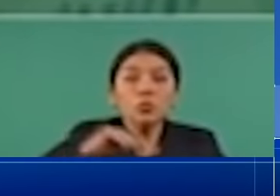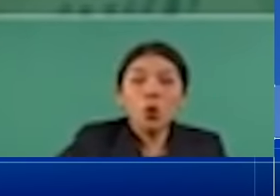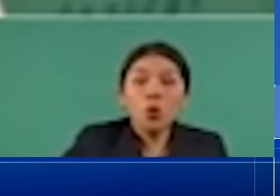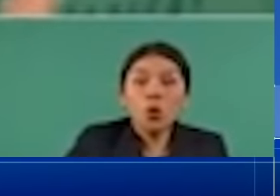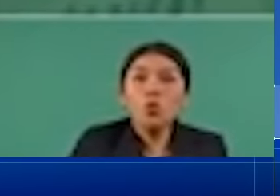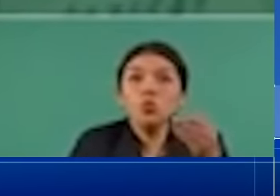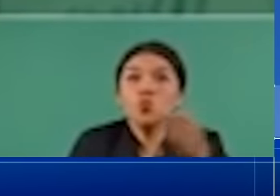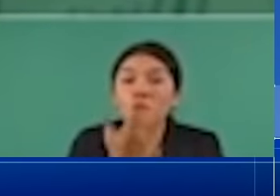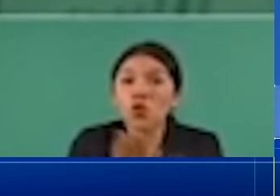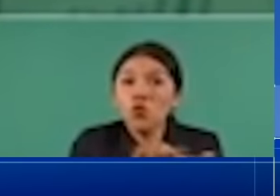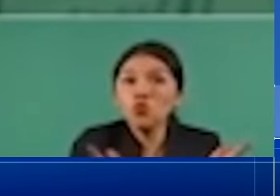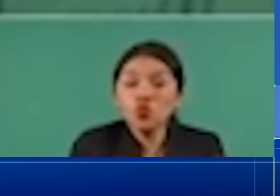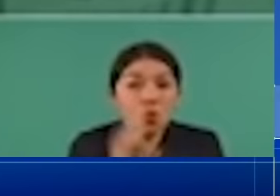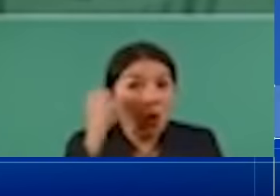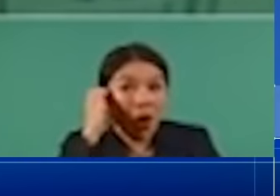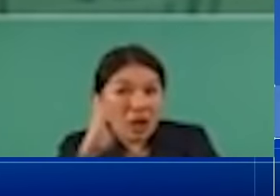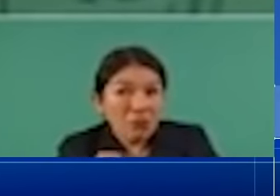nuevos carteles.